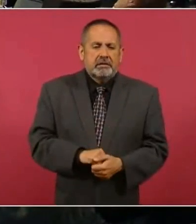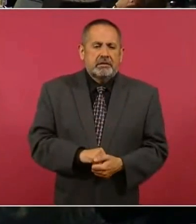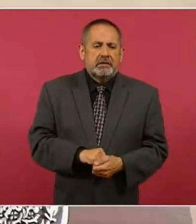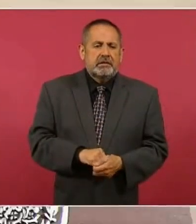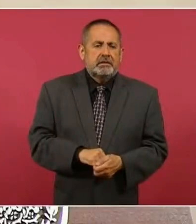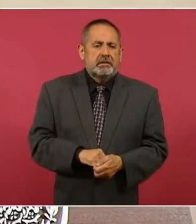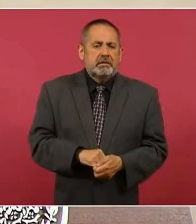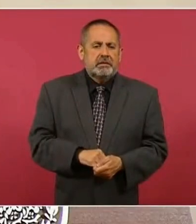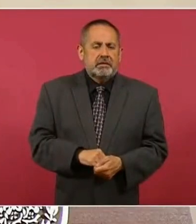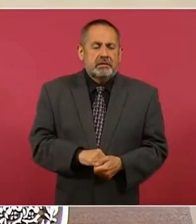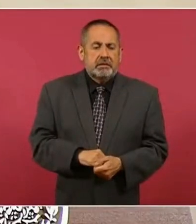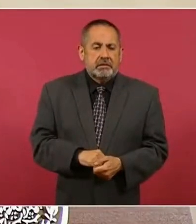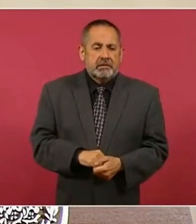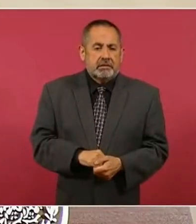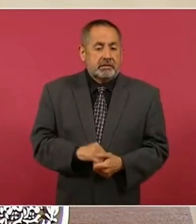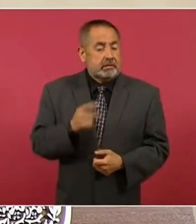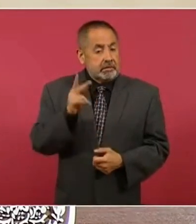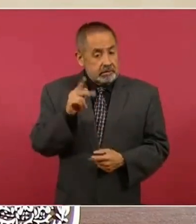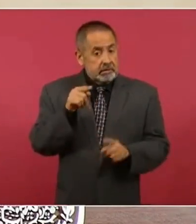Pero este